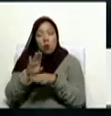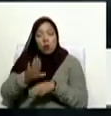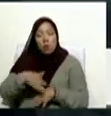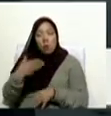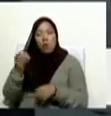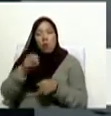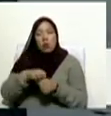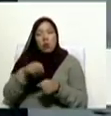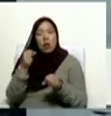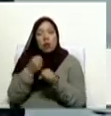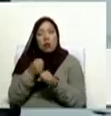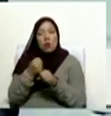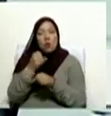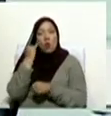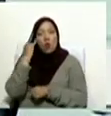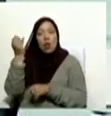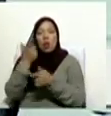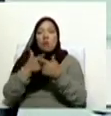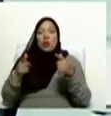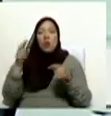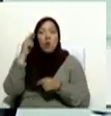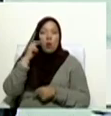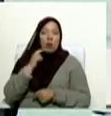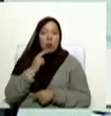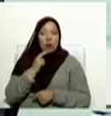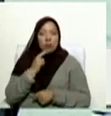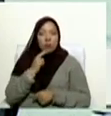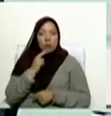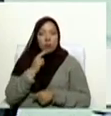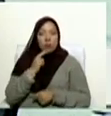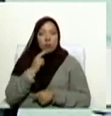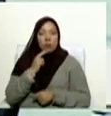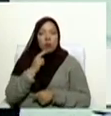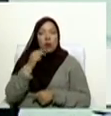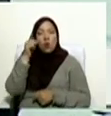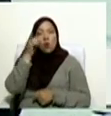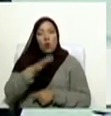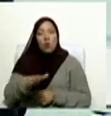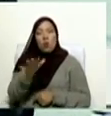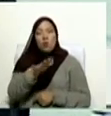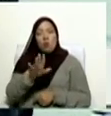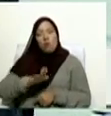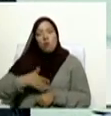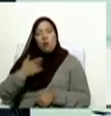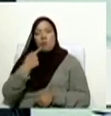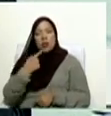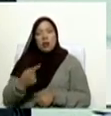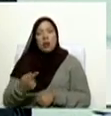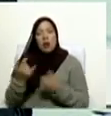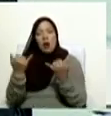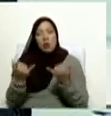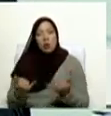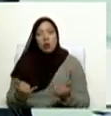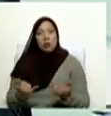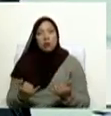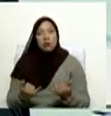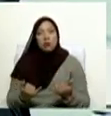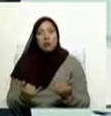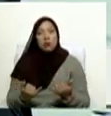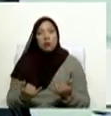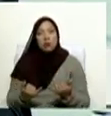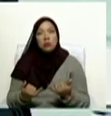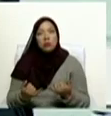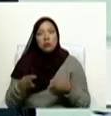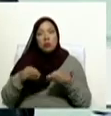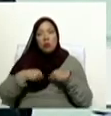levantar el ideal de libertador Simón Bolívar de que pudiéramos como podemos decir ahora que des el